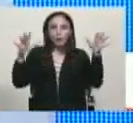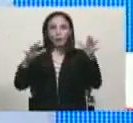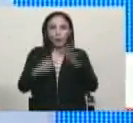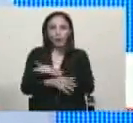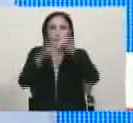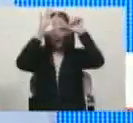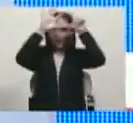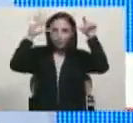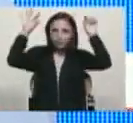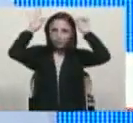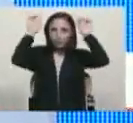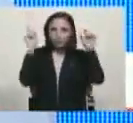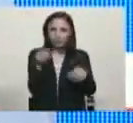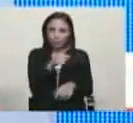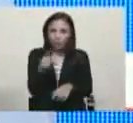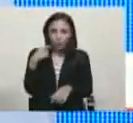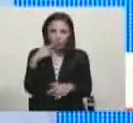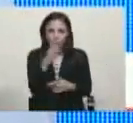¿O no?